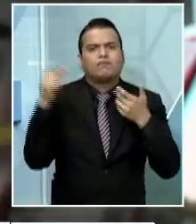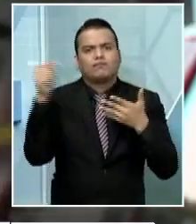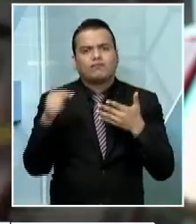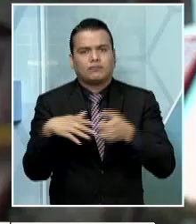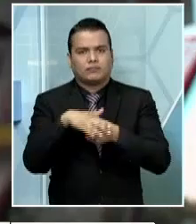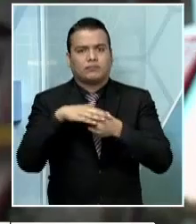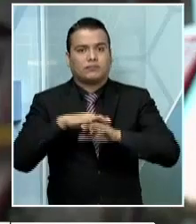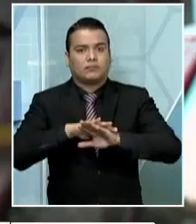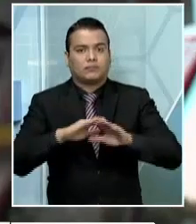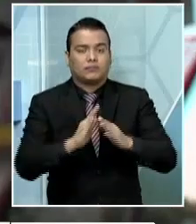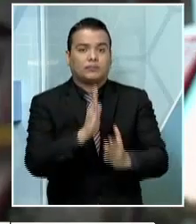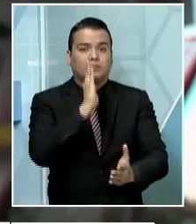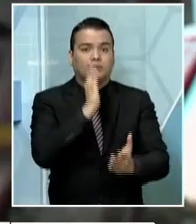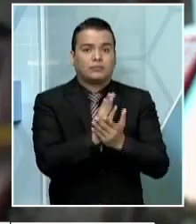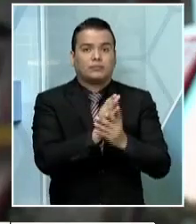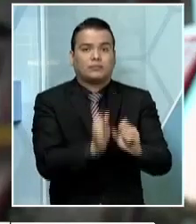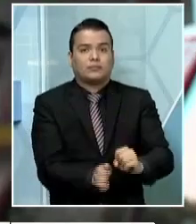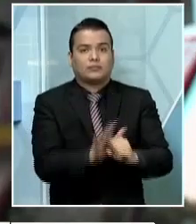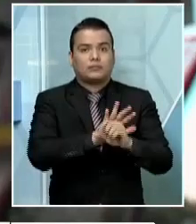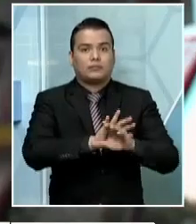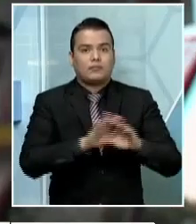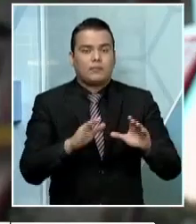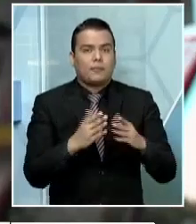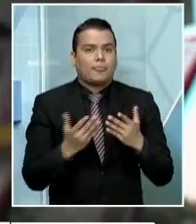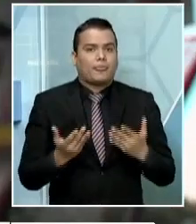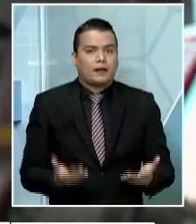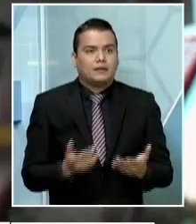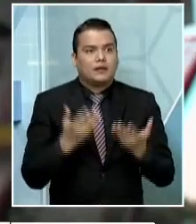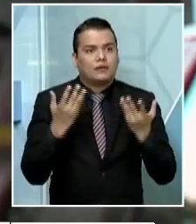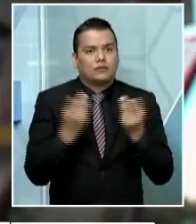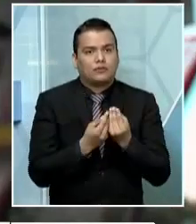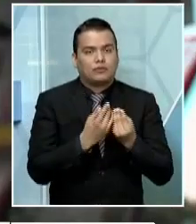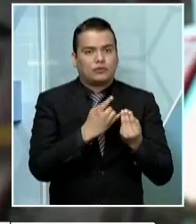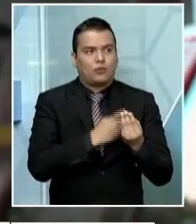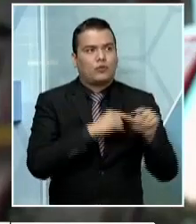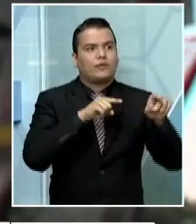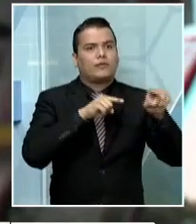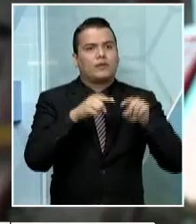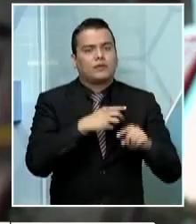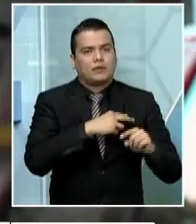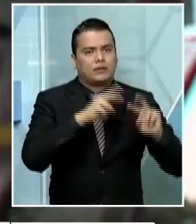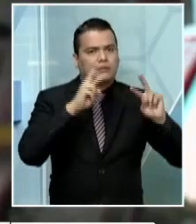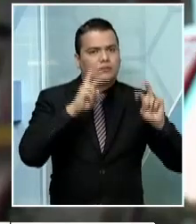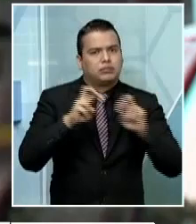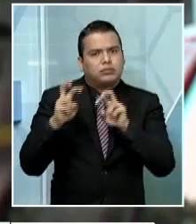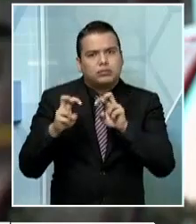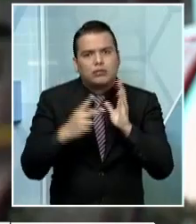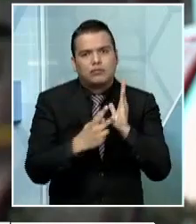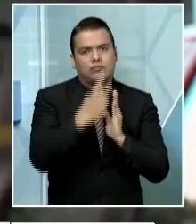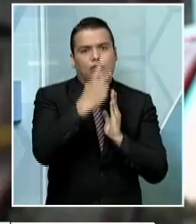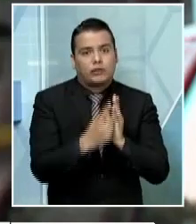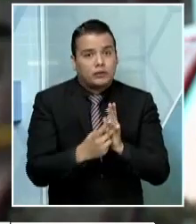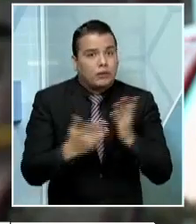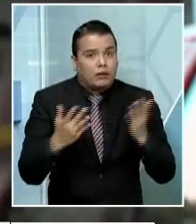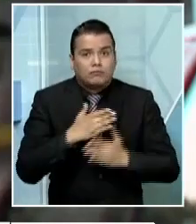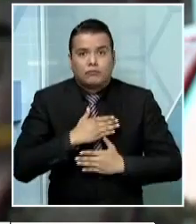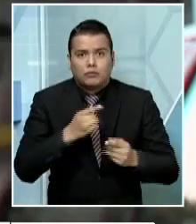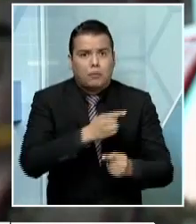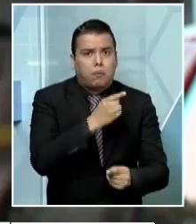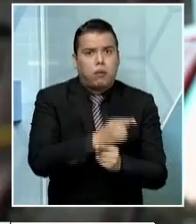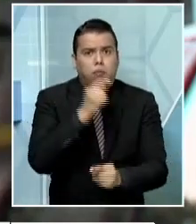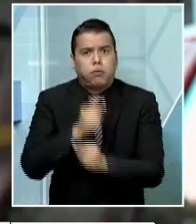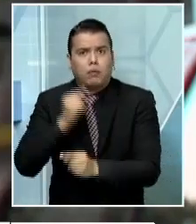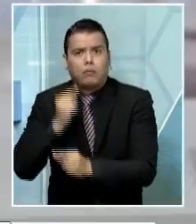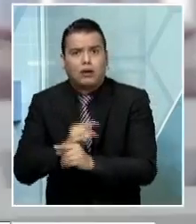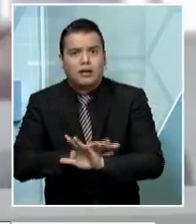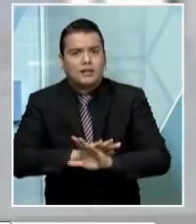meses pudimos ver cómo los proyectos de investigación de varias universidades del país le respondieron a la situación